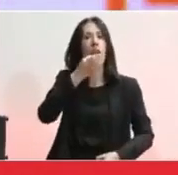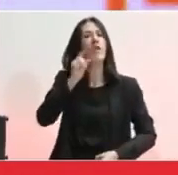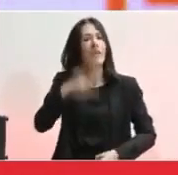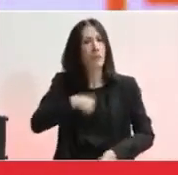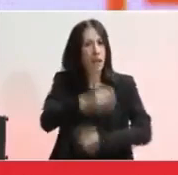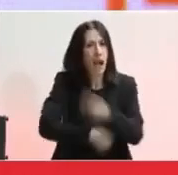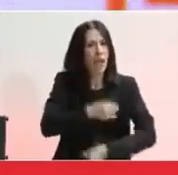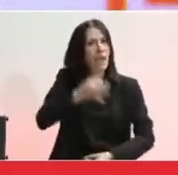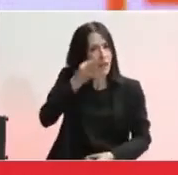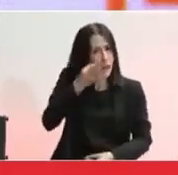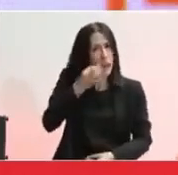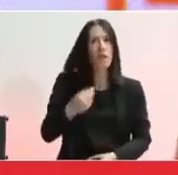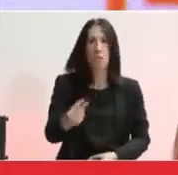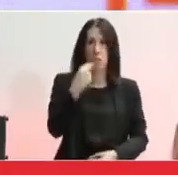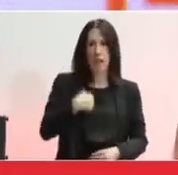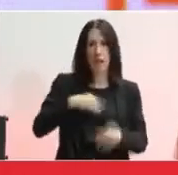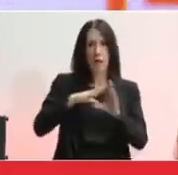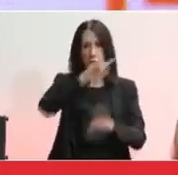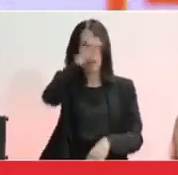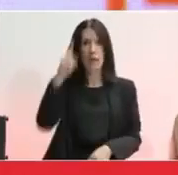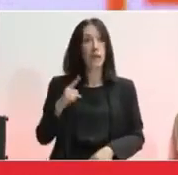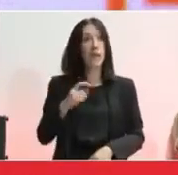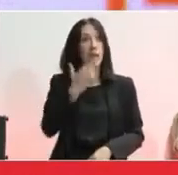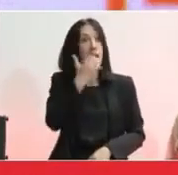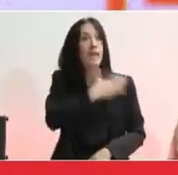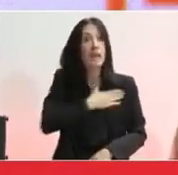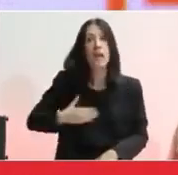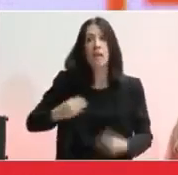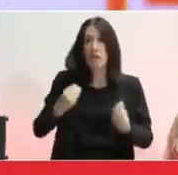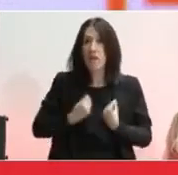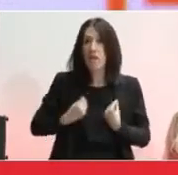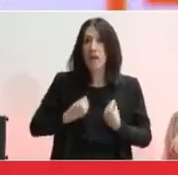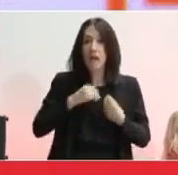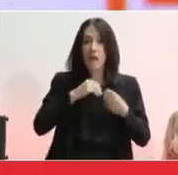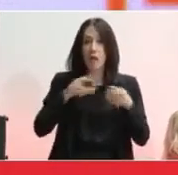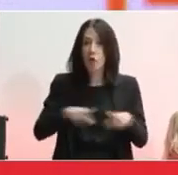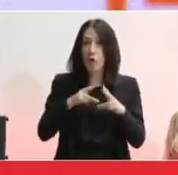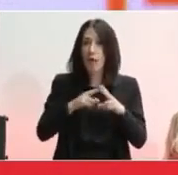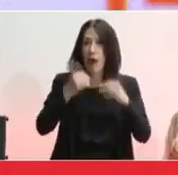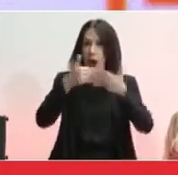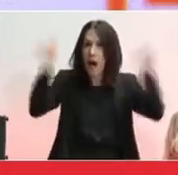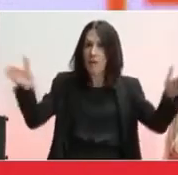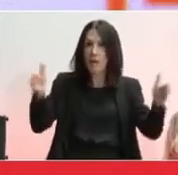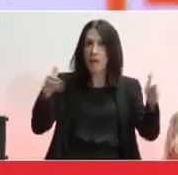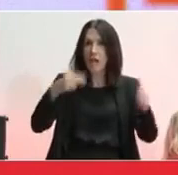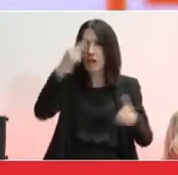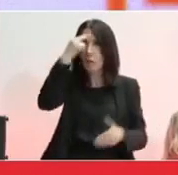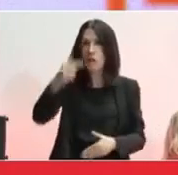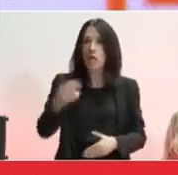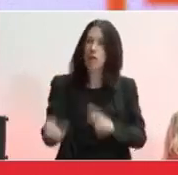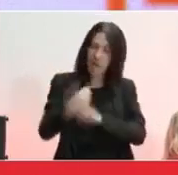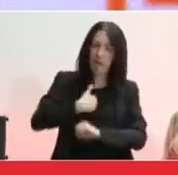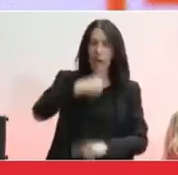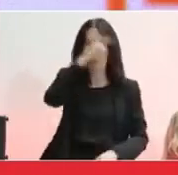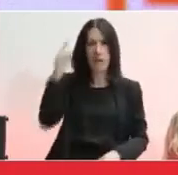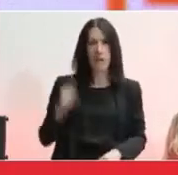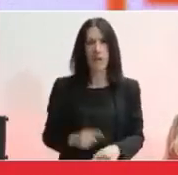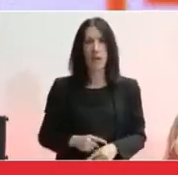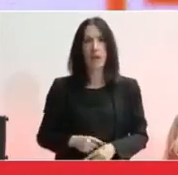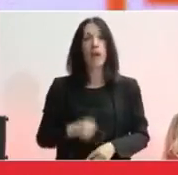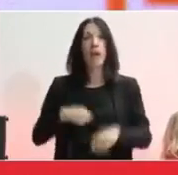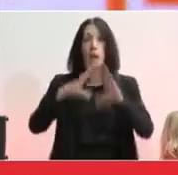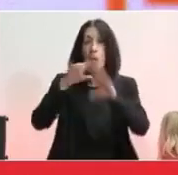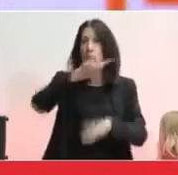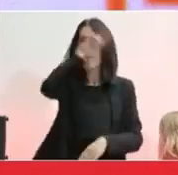que mire a Madrid. Quien quiera convivir en una sociedad abierta y respetuosa, que venga a Madrid. Madrid está